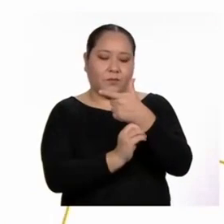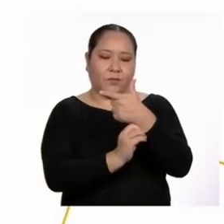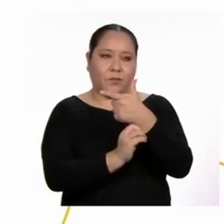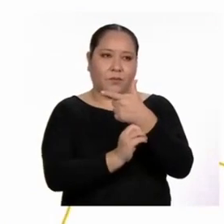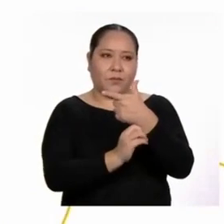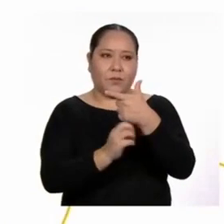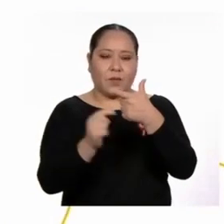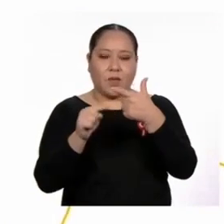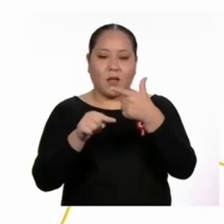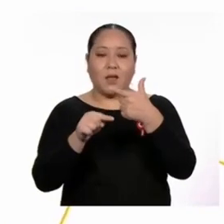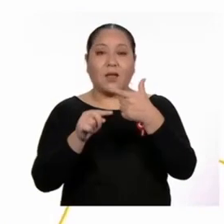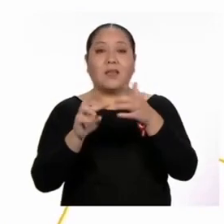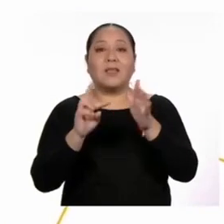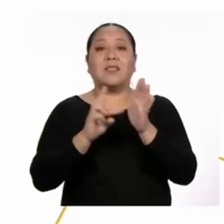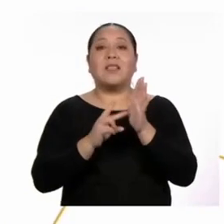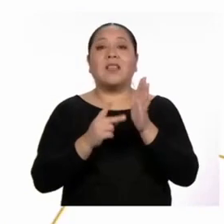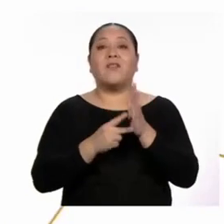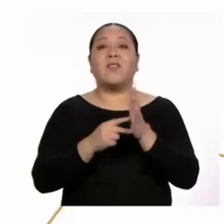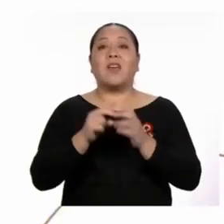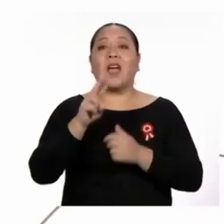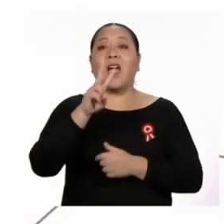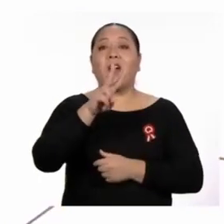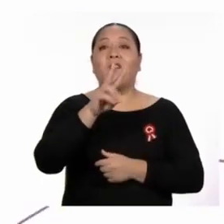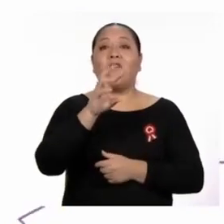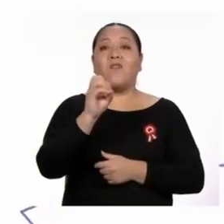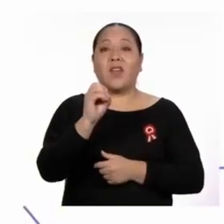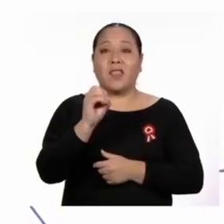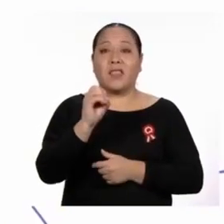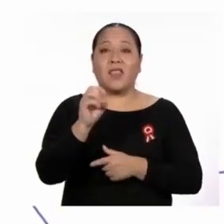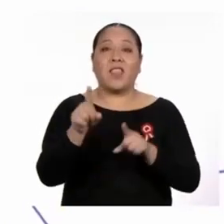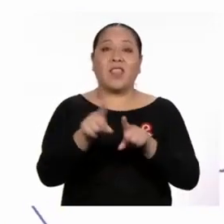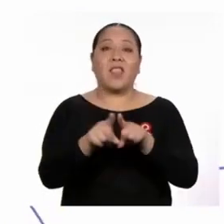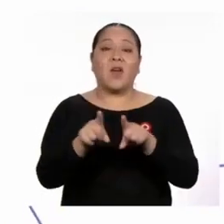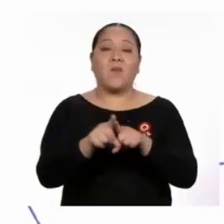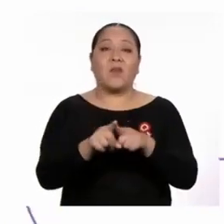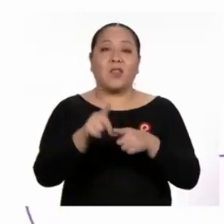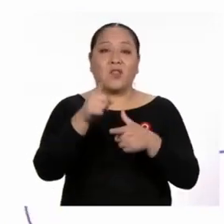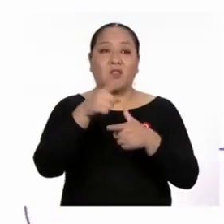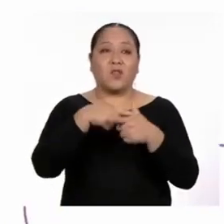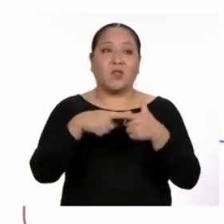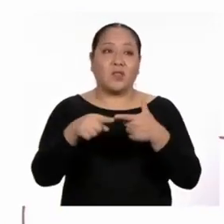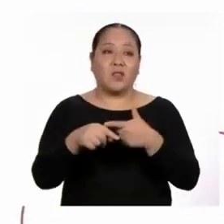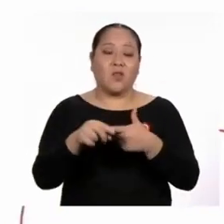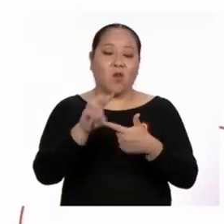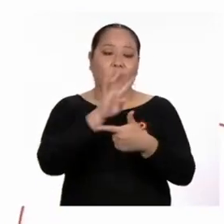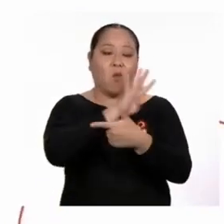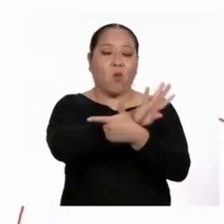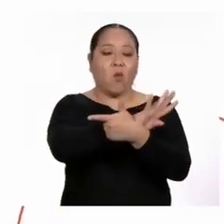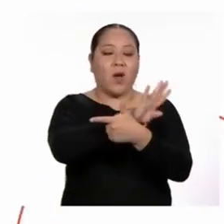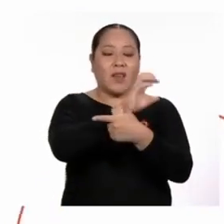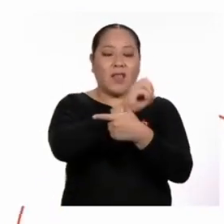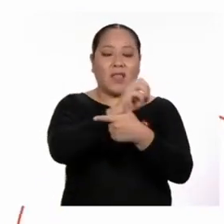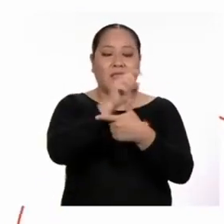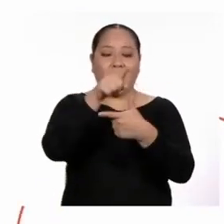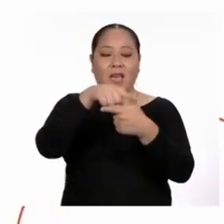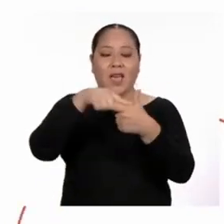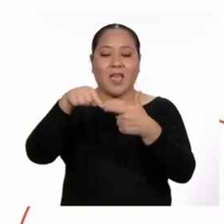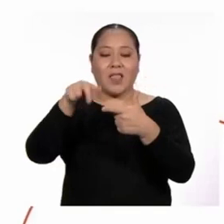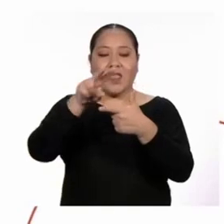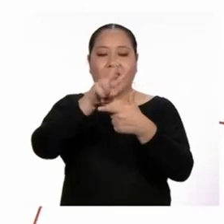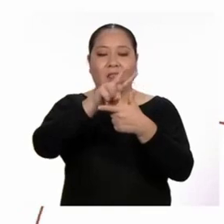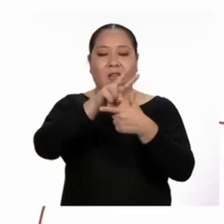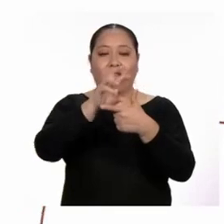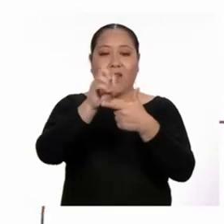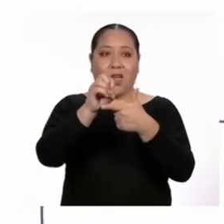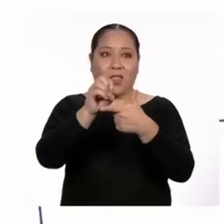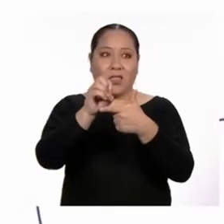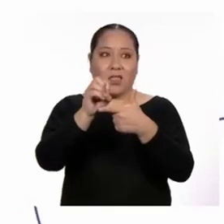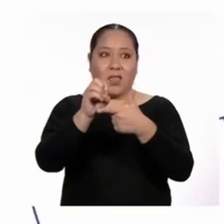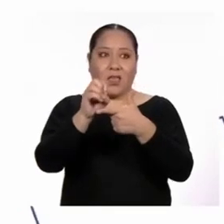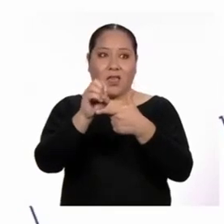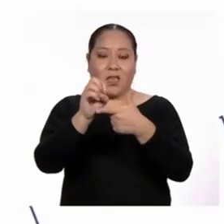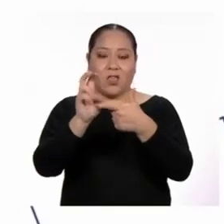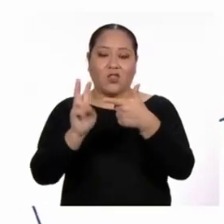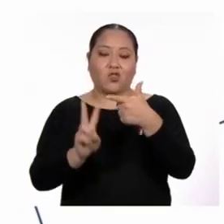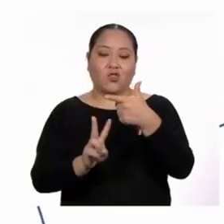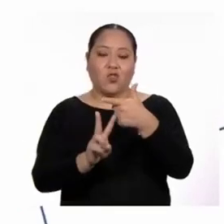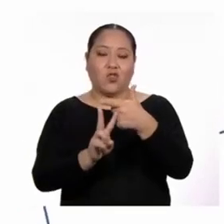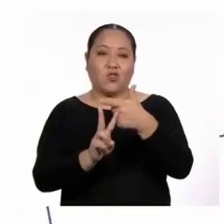es que 20 también es divisor. Porque si dividimos 40 entre 20 es